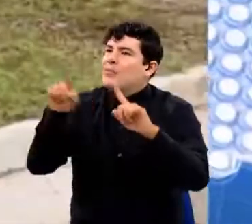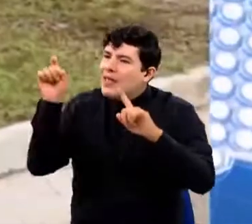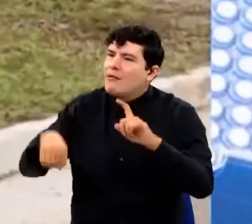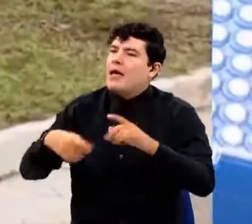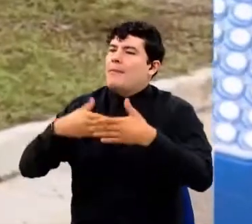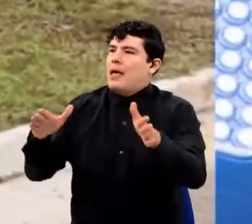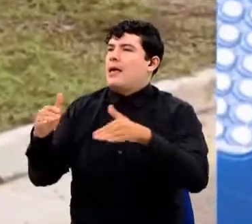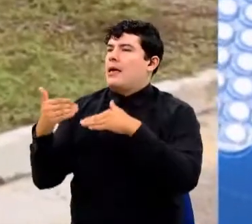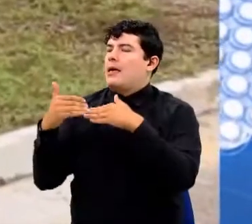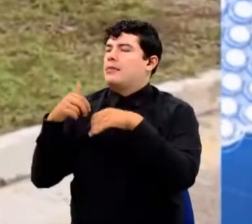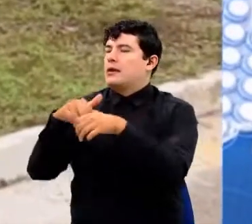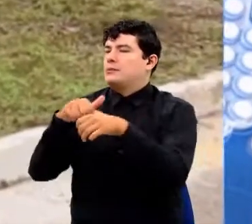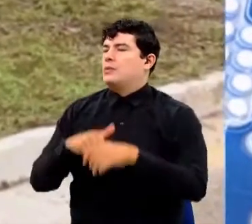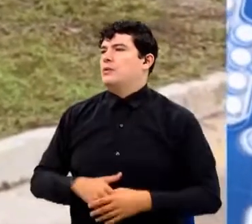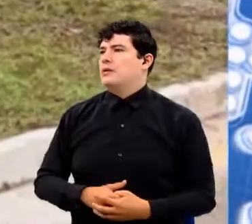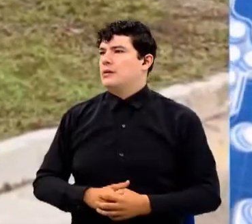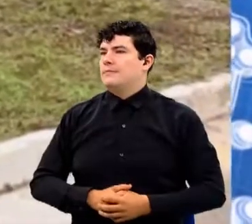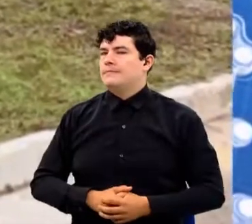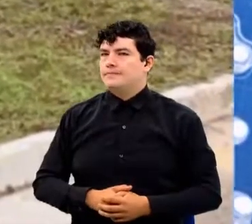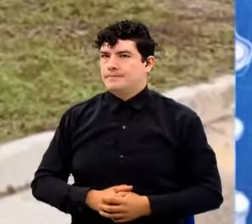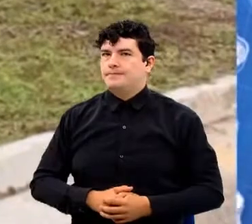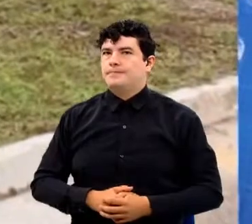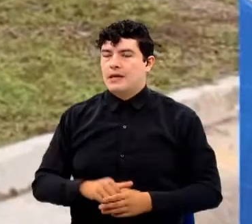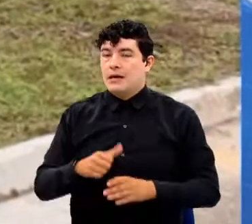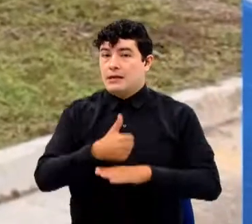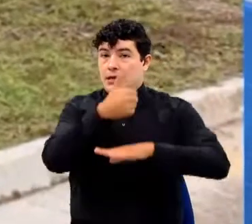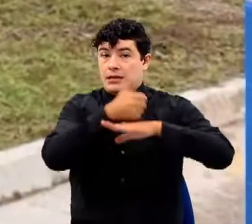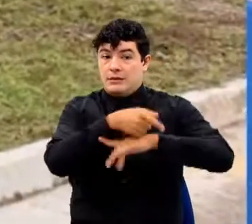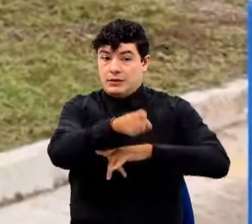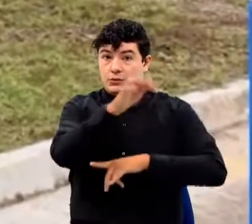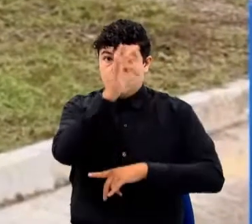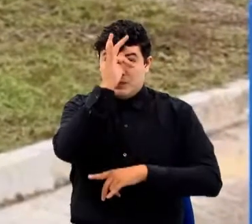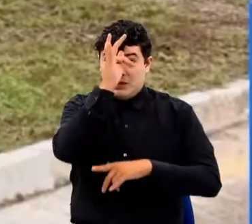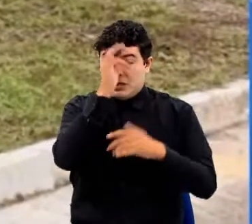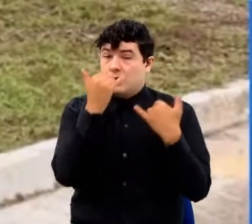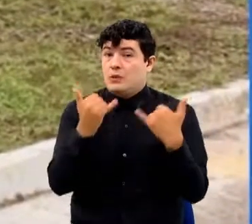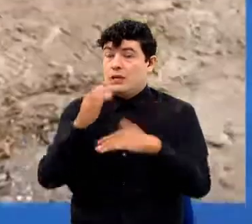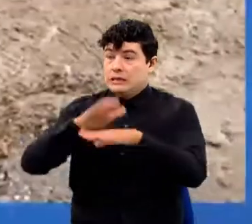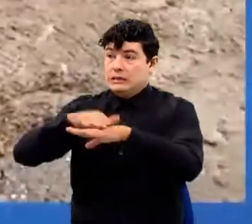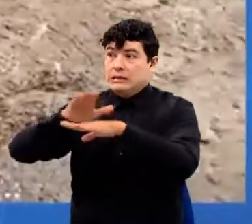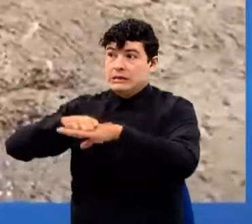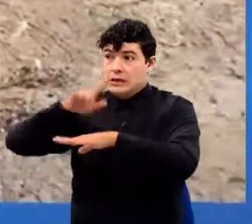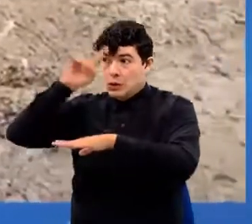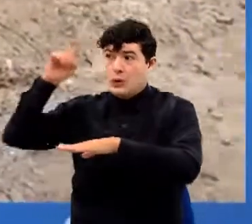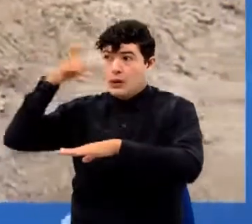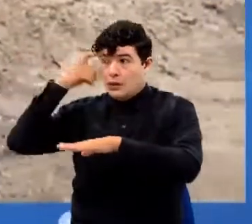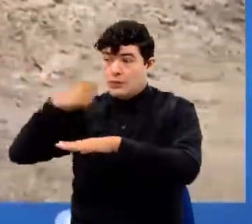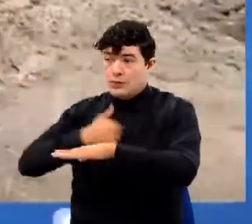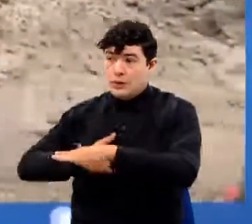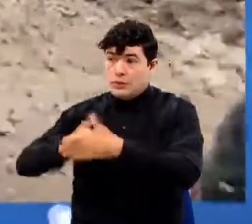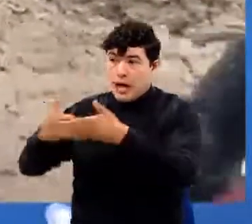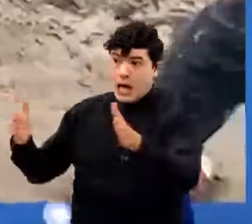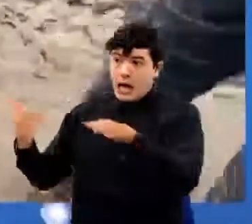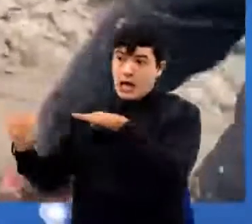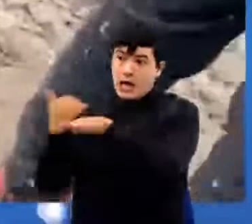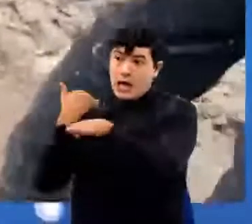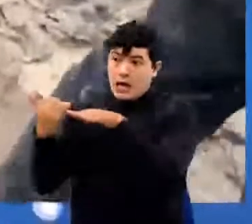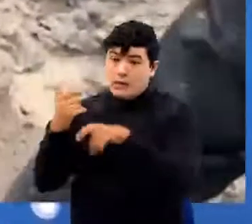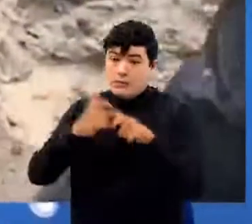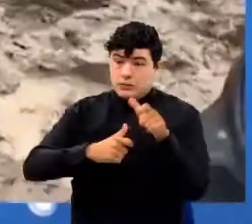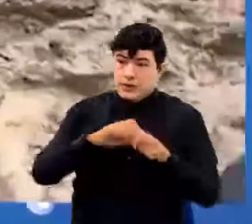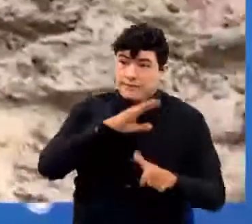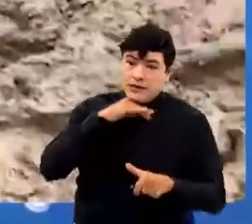transitabilidad. Las directivas del hospital local hicieron un llamado para que se habilite una vía alterna y poder movilizar a los